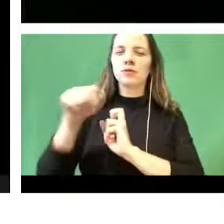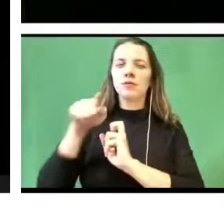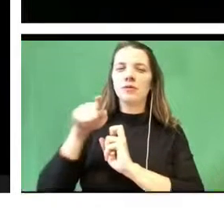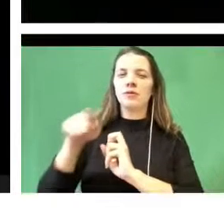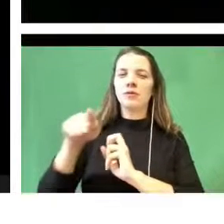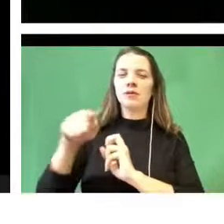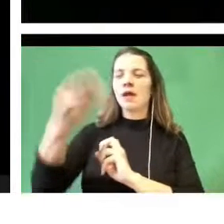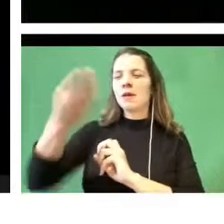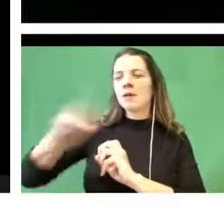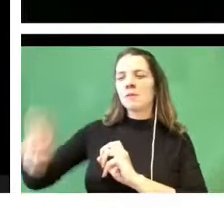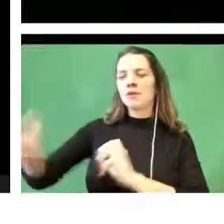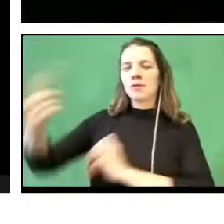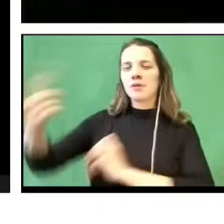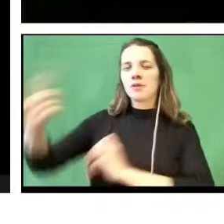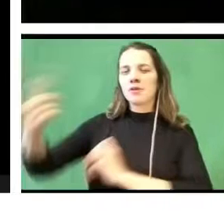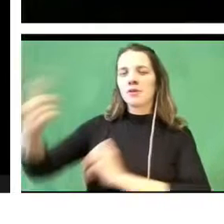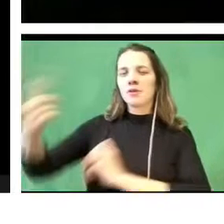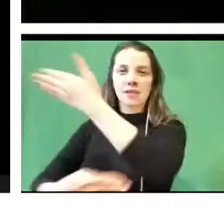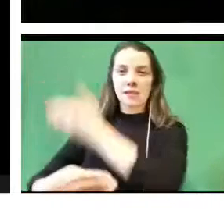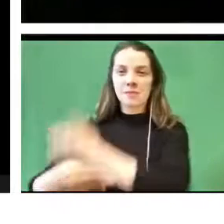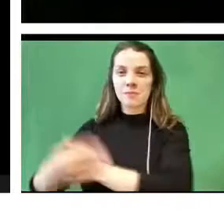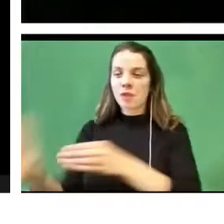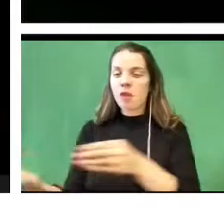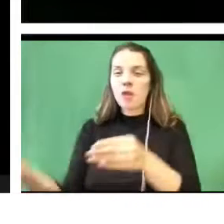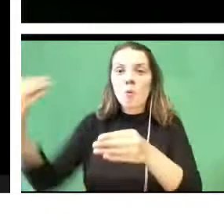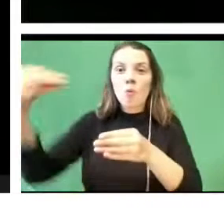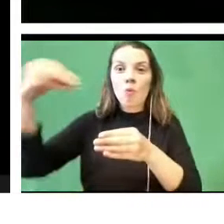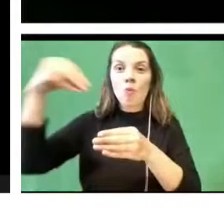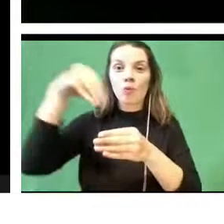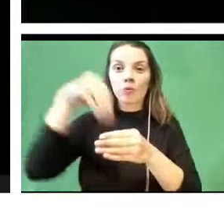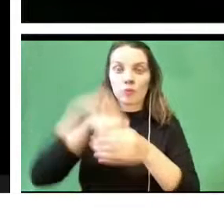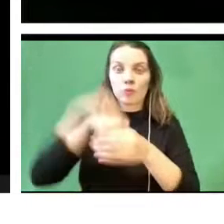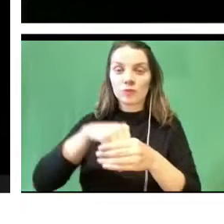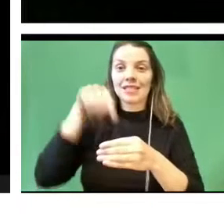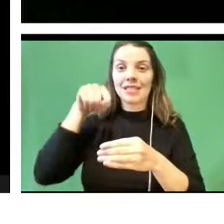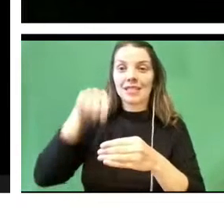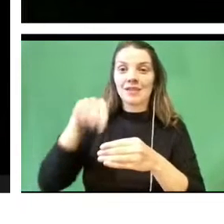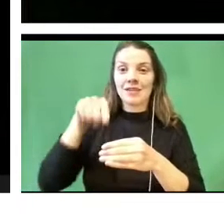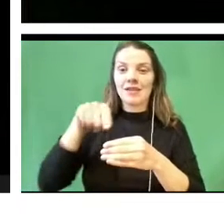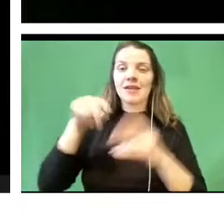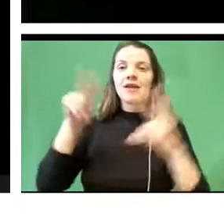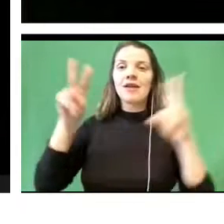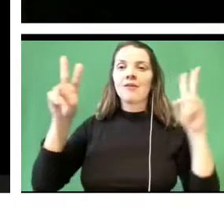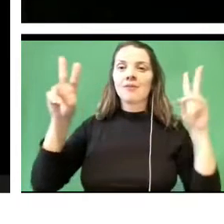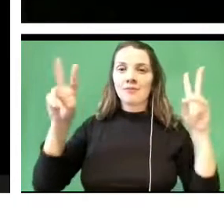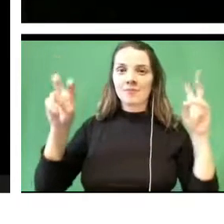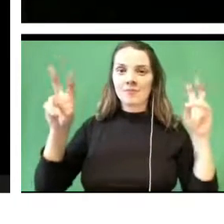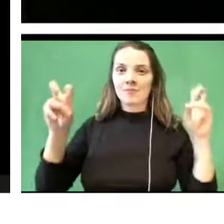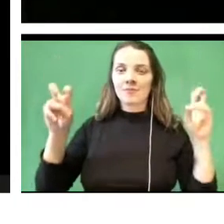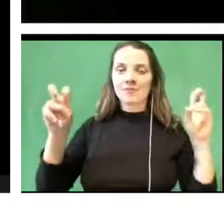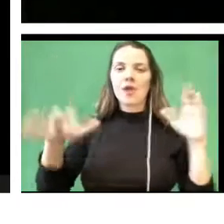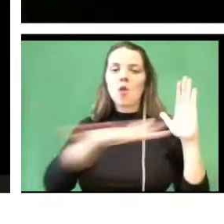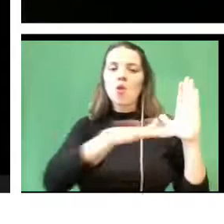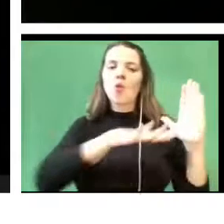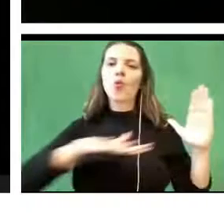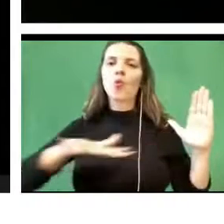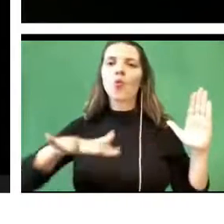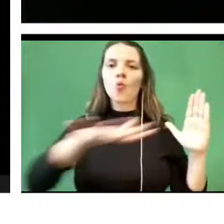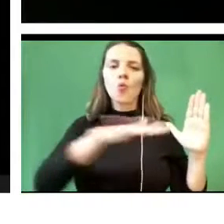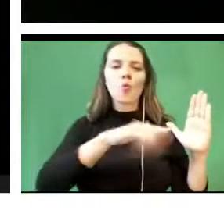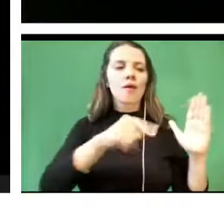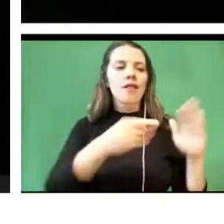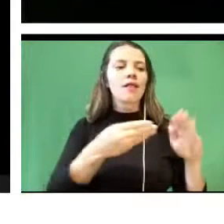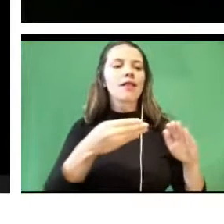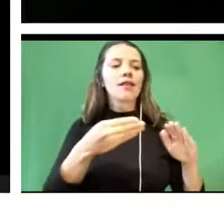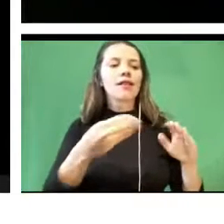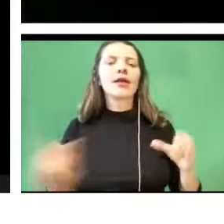social de la Universidad Nacional de Colombia, titulada Aplicación de los principios de entornos y servicios de inclusión en el diseño